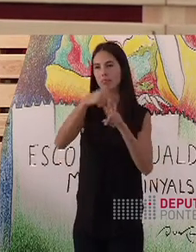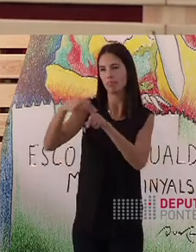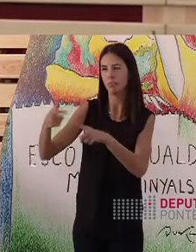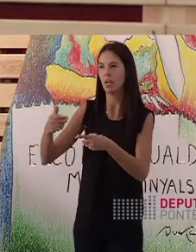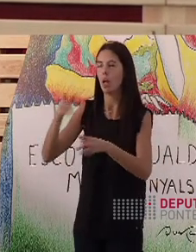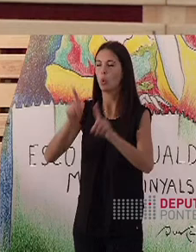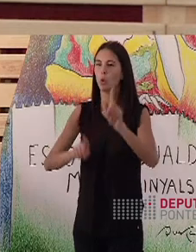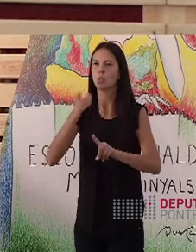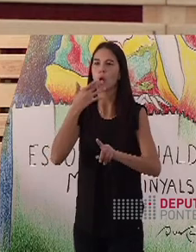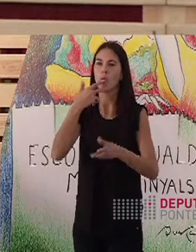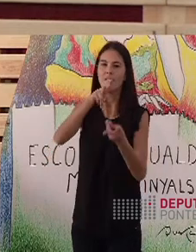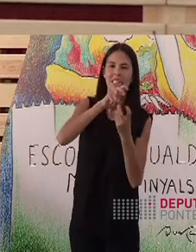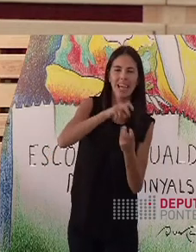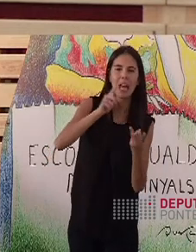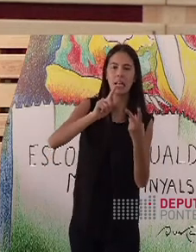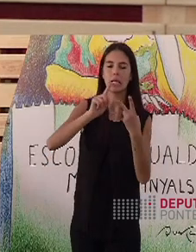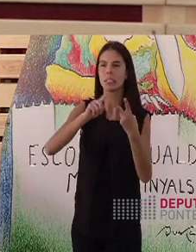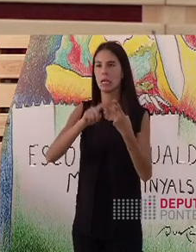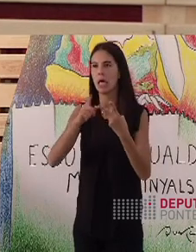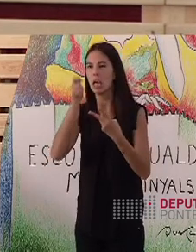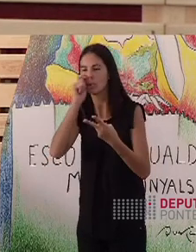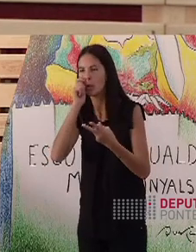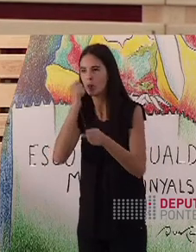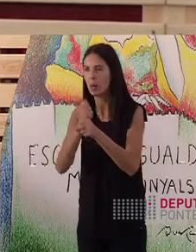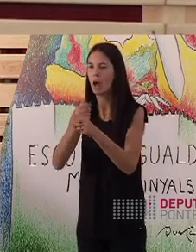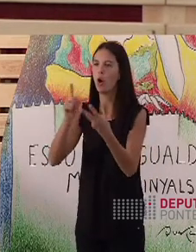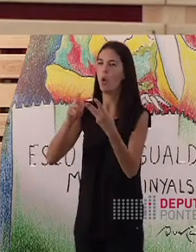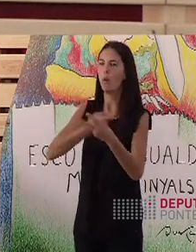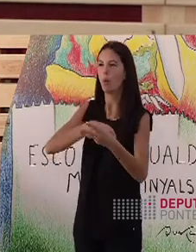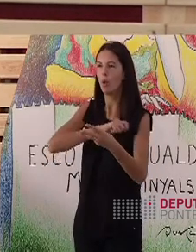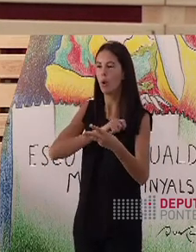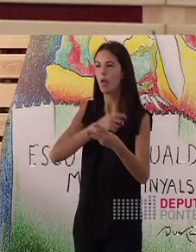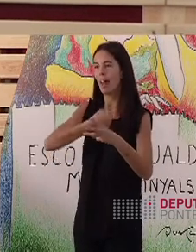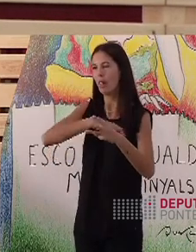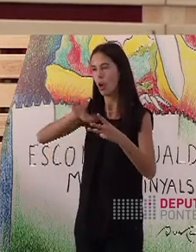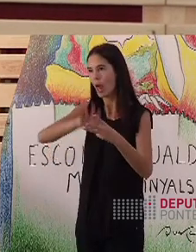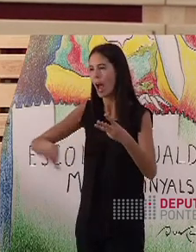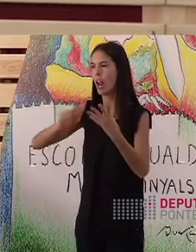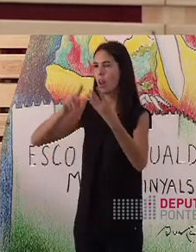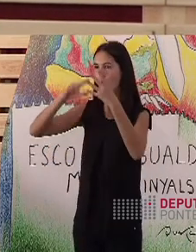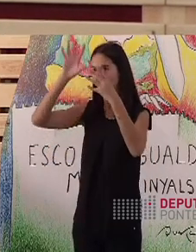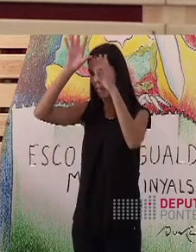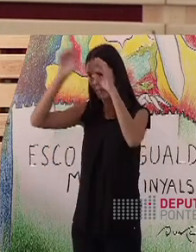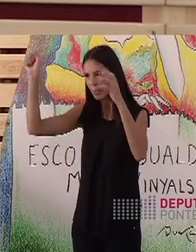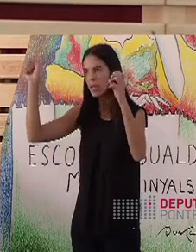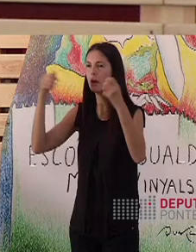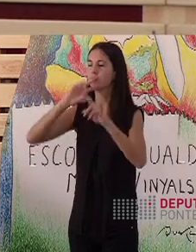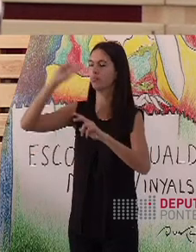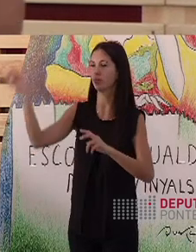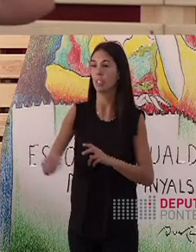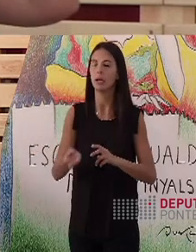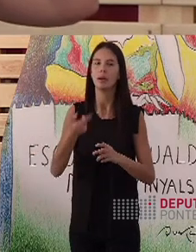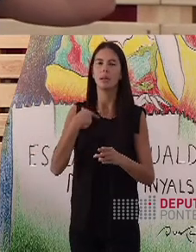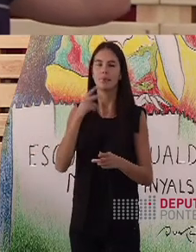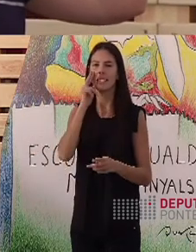son fiscales, Inspección de Traballo, Policía Nacional, Guardia Civil, que de alguna maneira poñen de